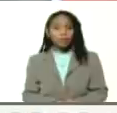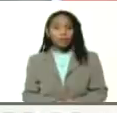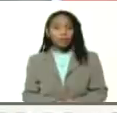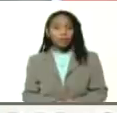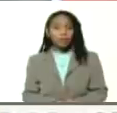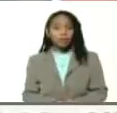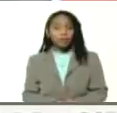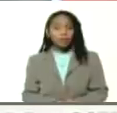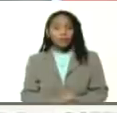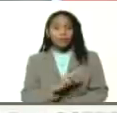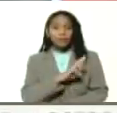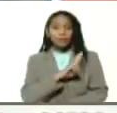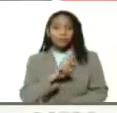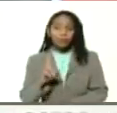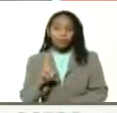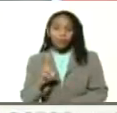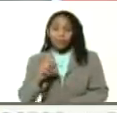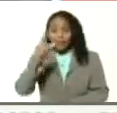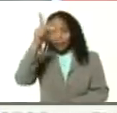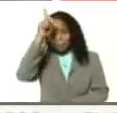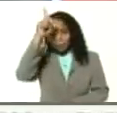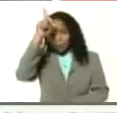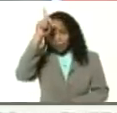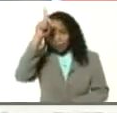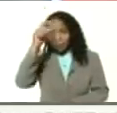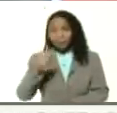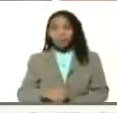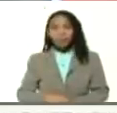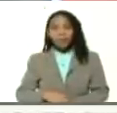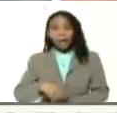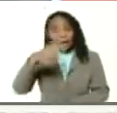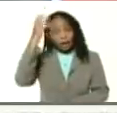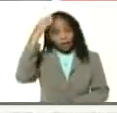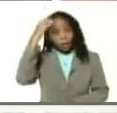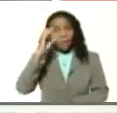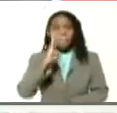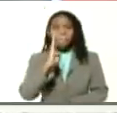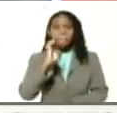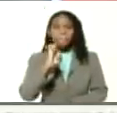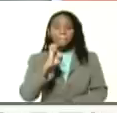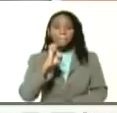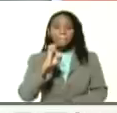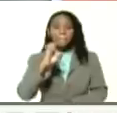a la República Federal de Alemania, al Reino de Bélgica,